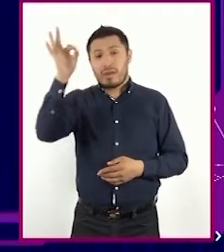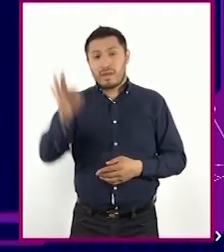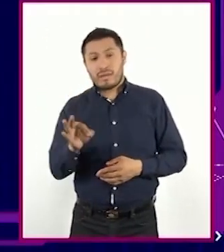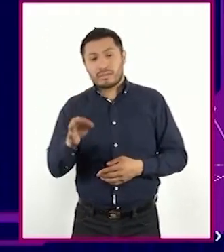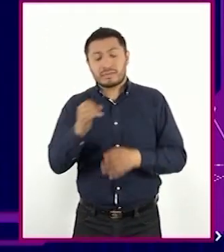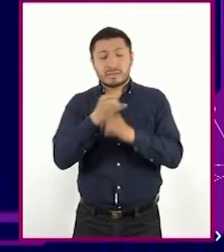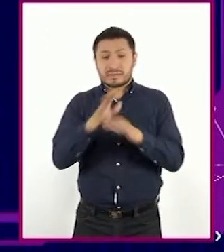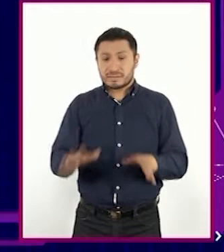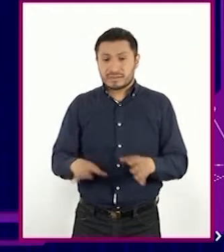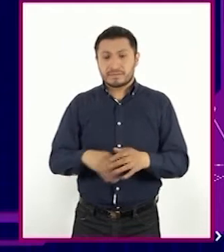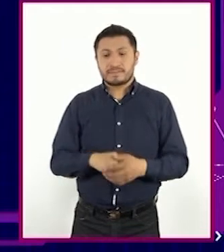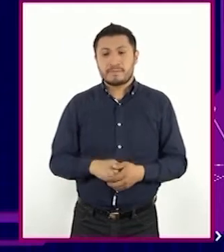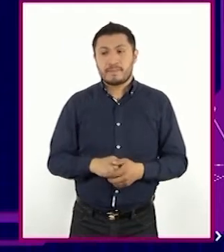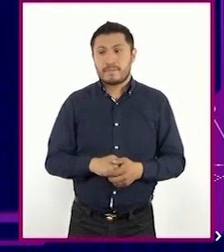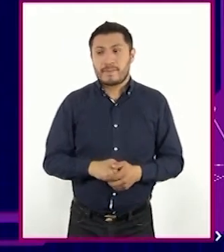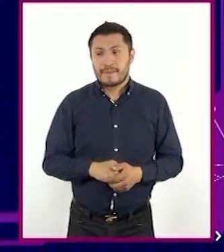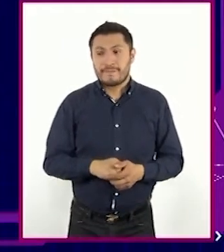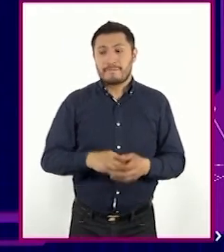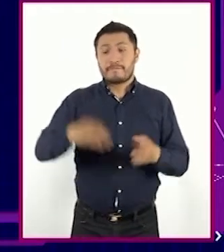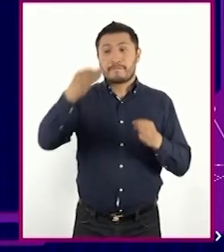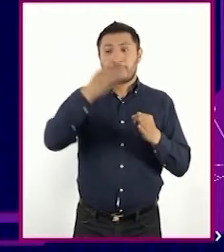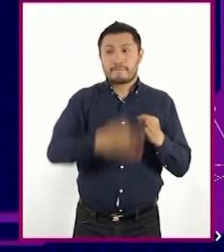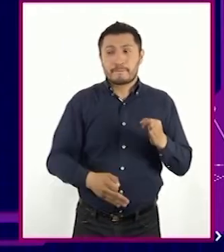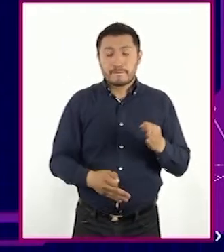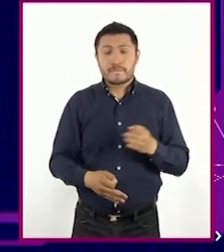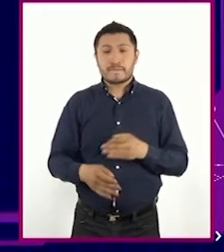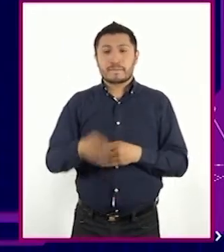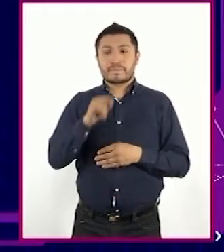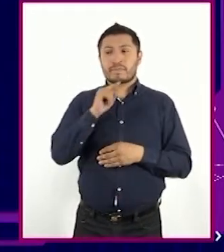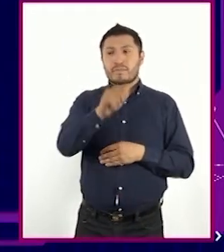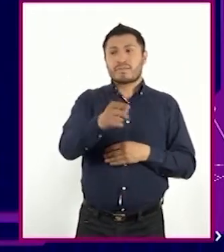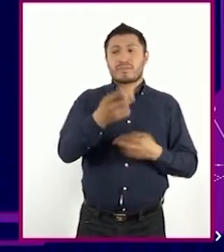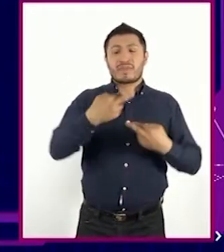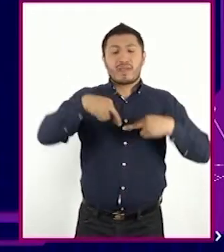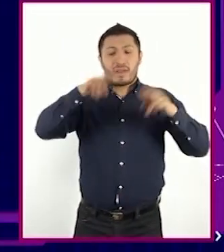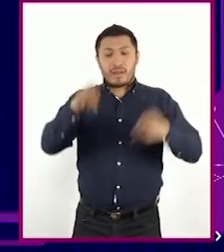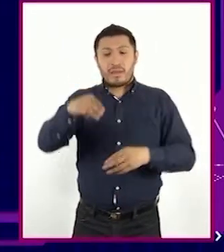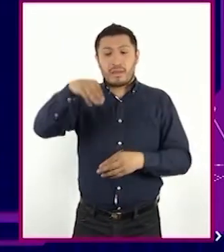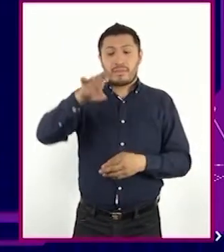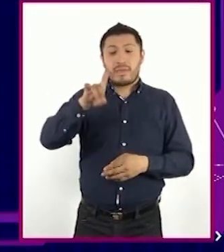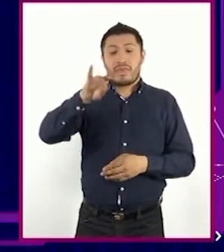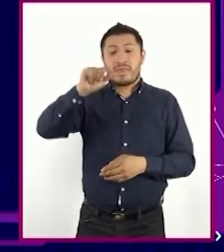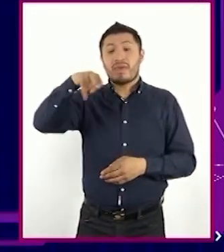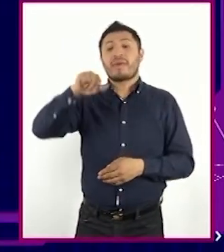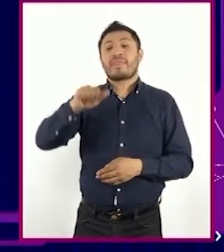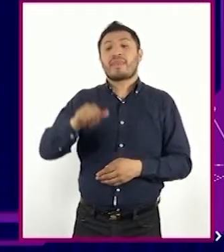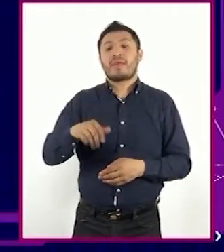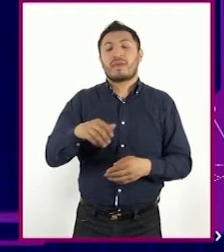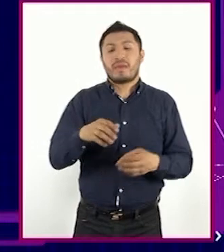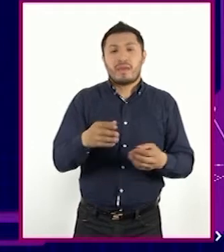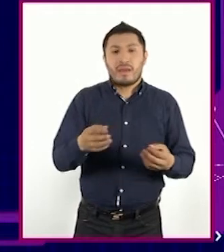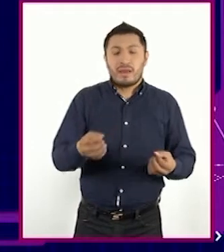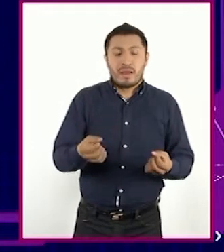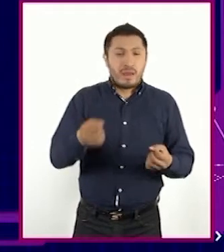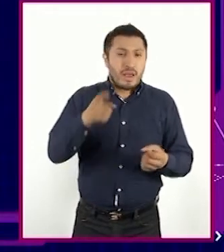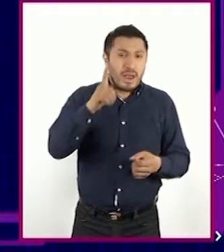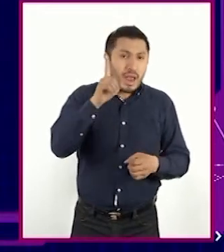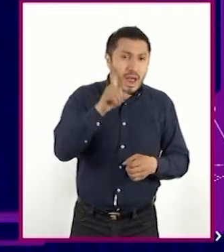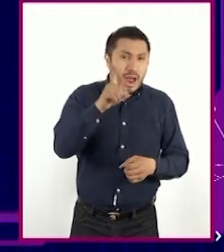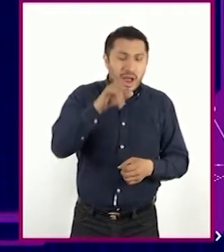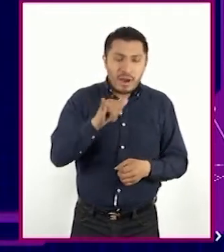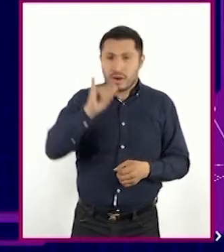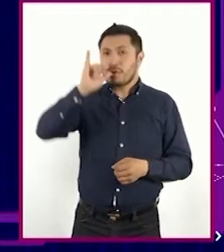de los datos. Y al final, el punto que representa la mediana de las cantidades de agua que